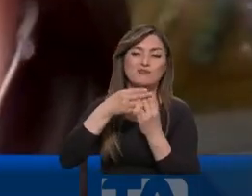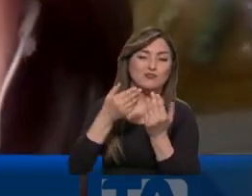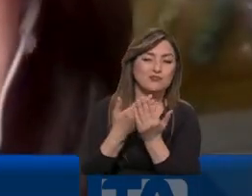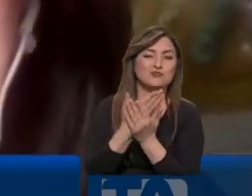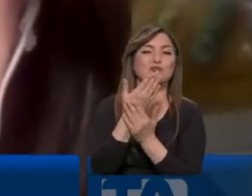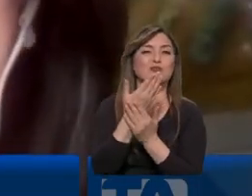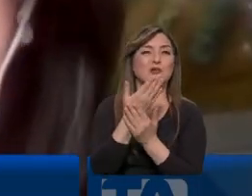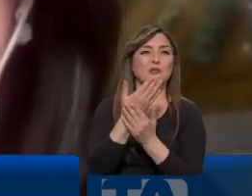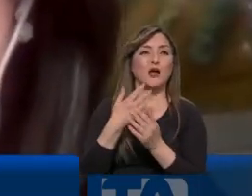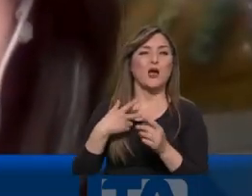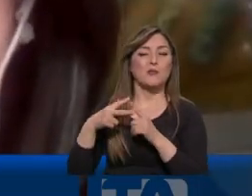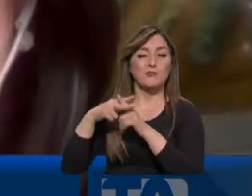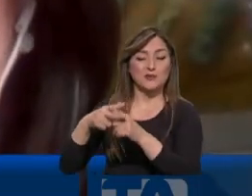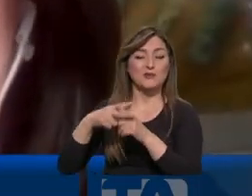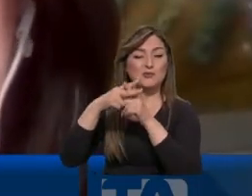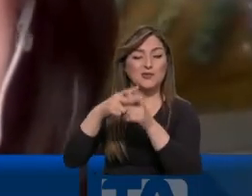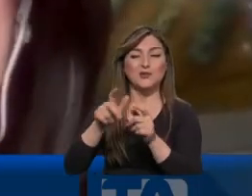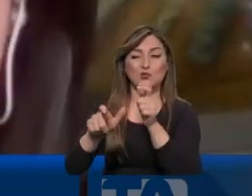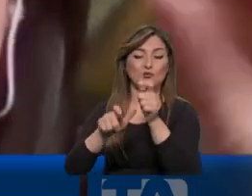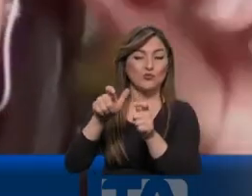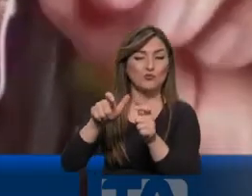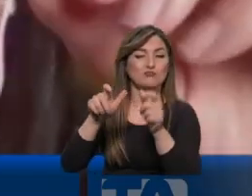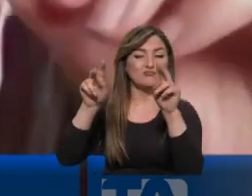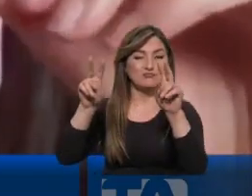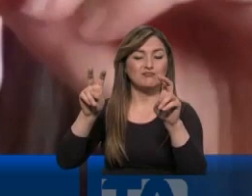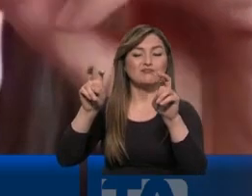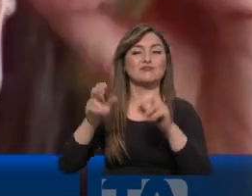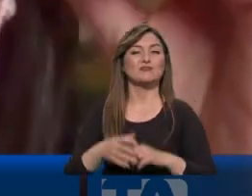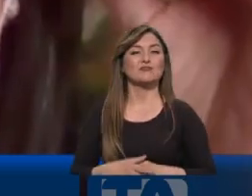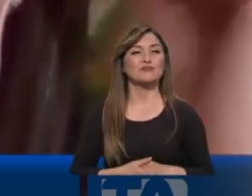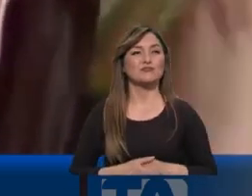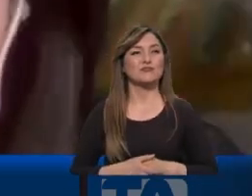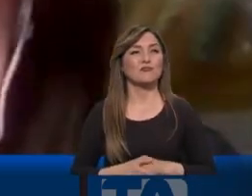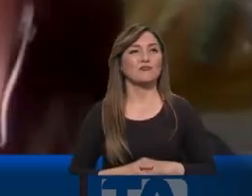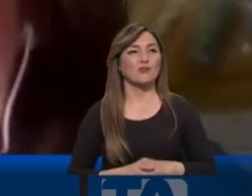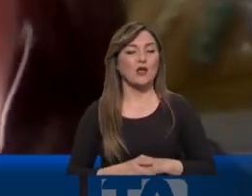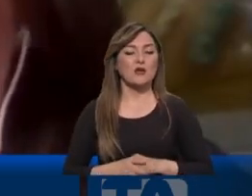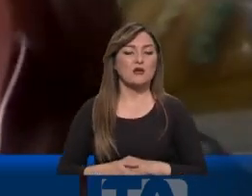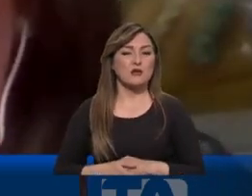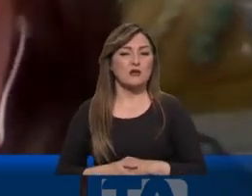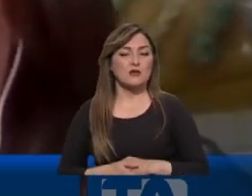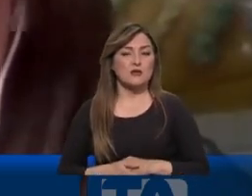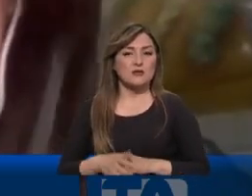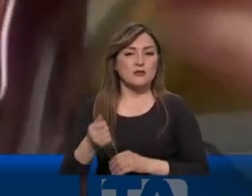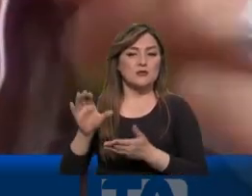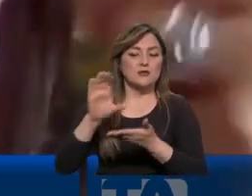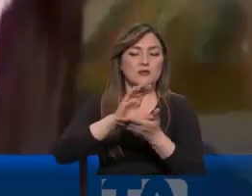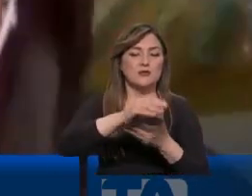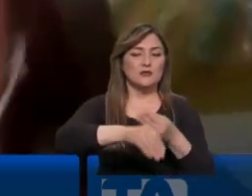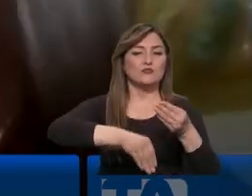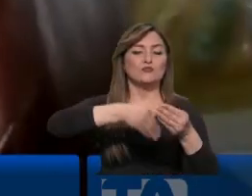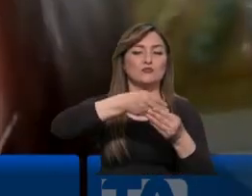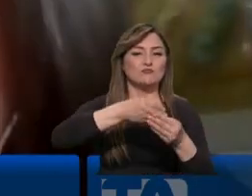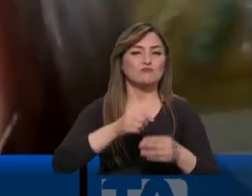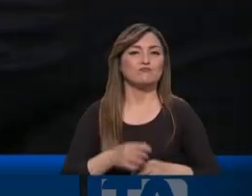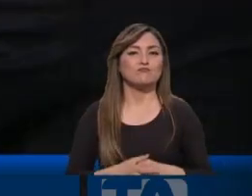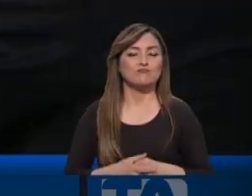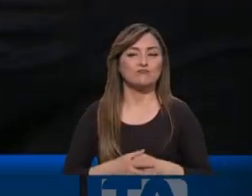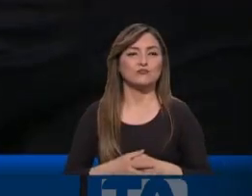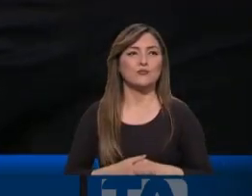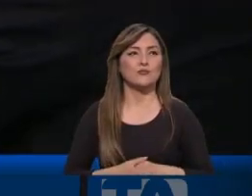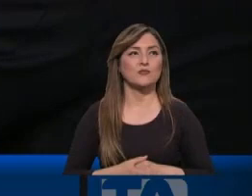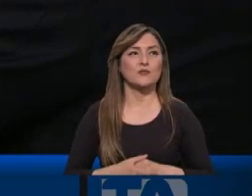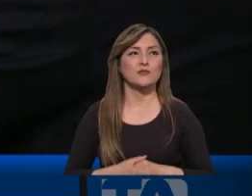nuevas concesiones, eso significa que va a haber nuevos capitales que vengan, nuevas compañías.